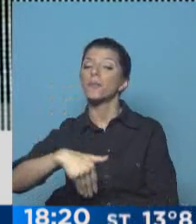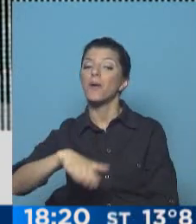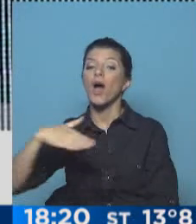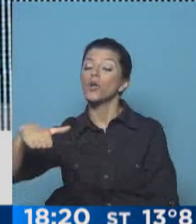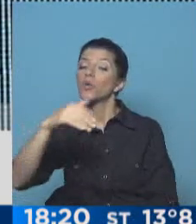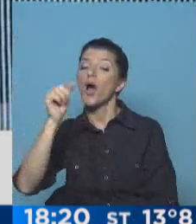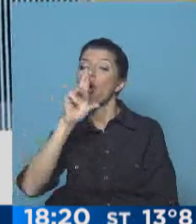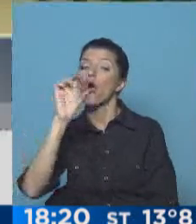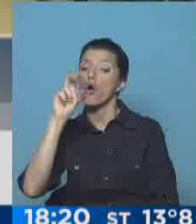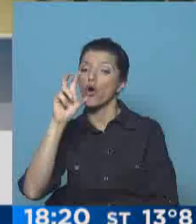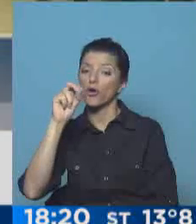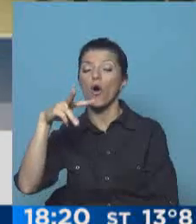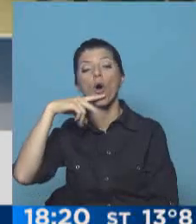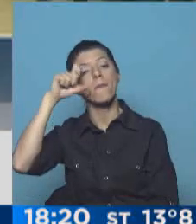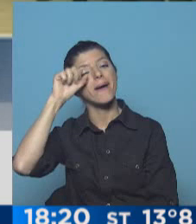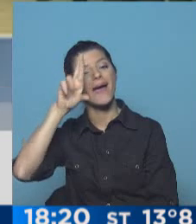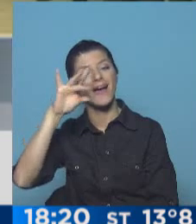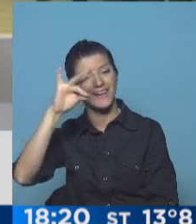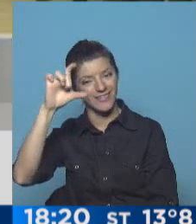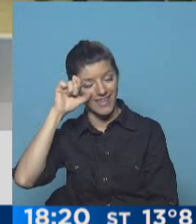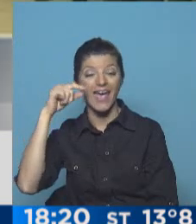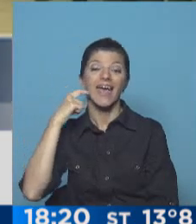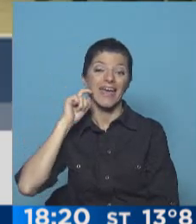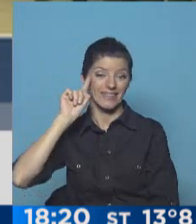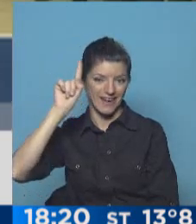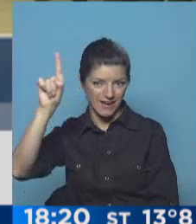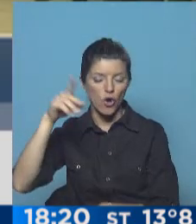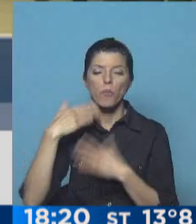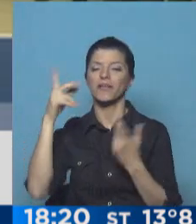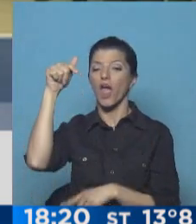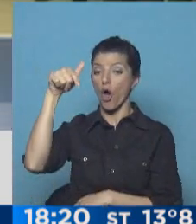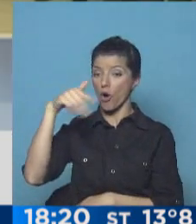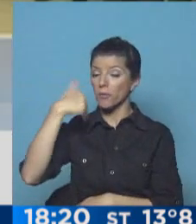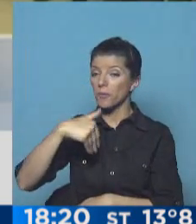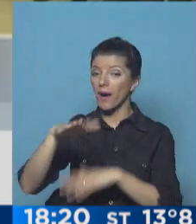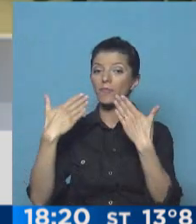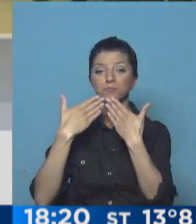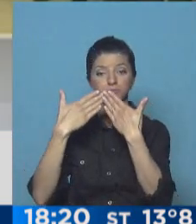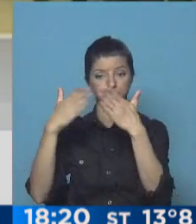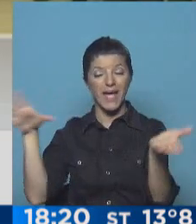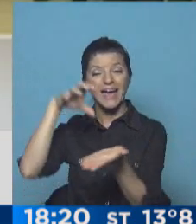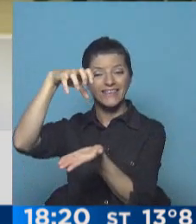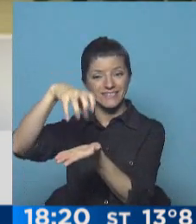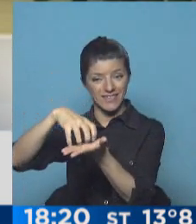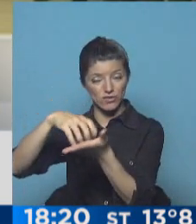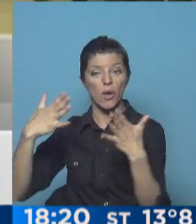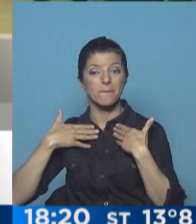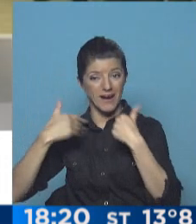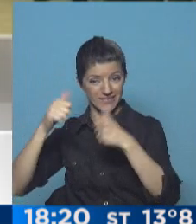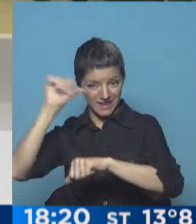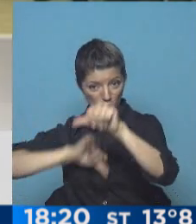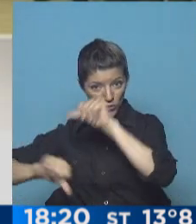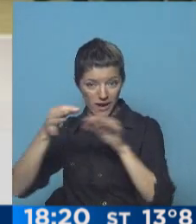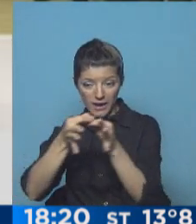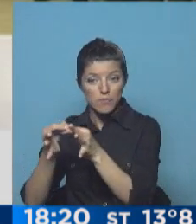Verde, en la provincia de Entre Ríos. Porque hoy se está realizando la inauguración de la obra civil del Centro de Medicina Nuclear y